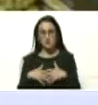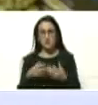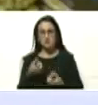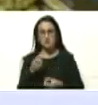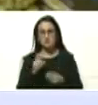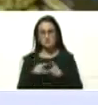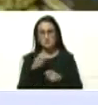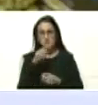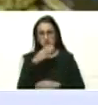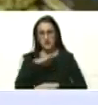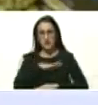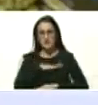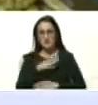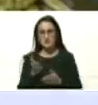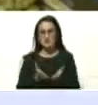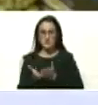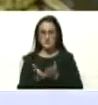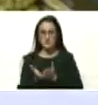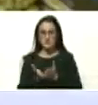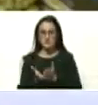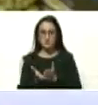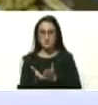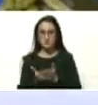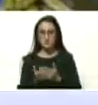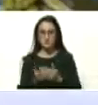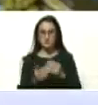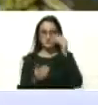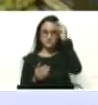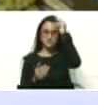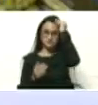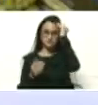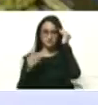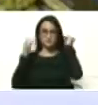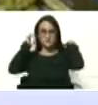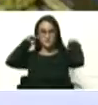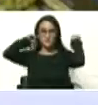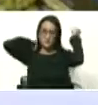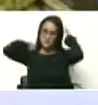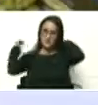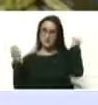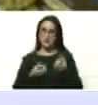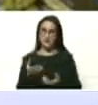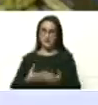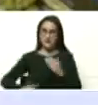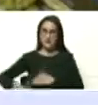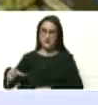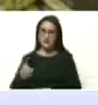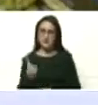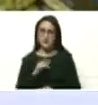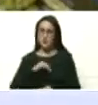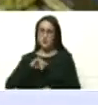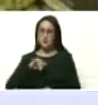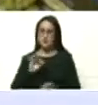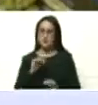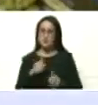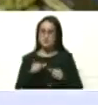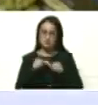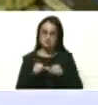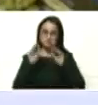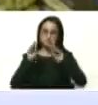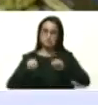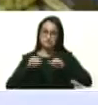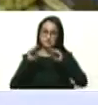bienes, servicios y produce riqueza para un país. No me cansaré de hacerle llamado